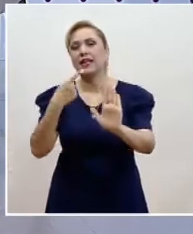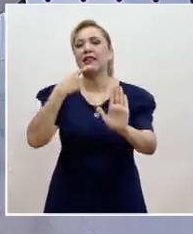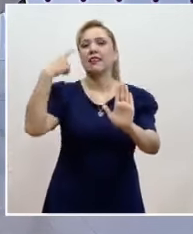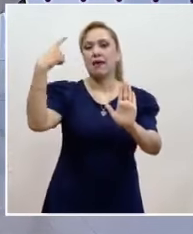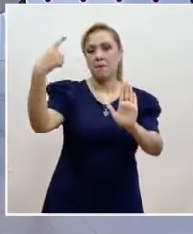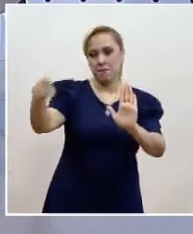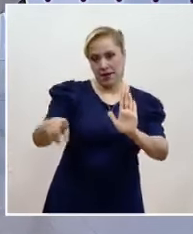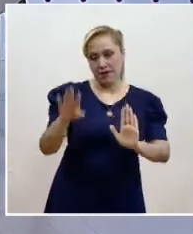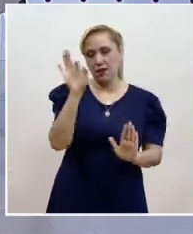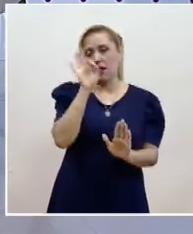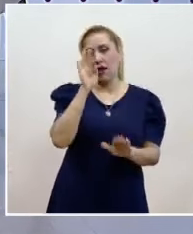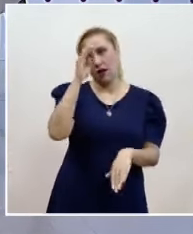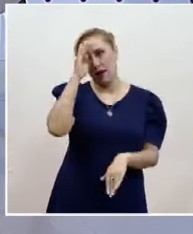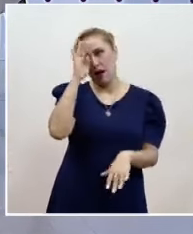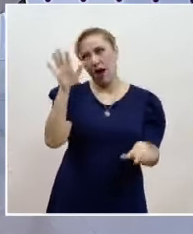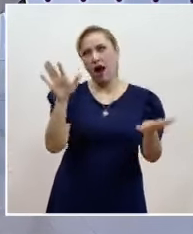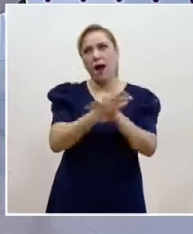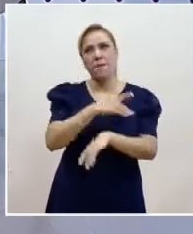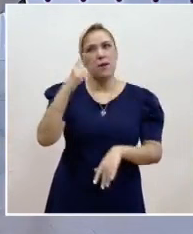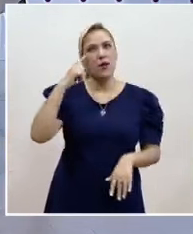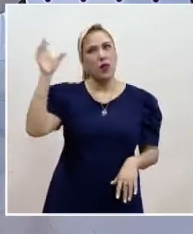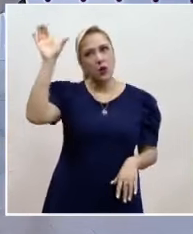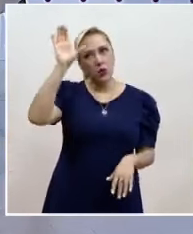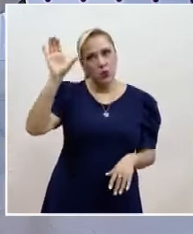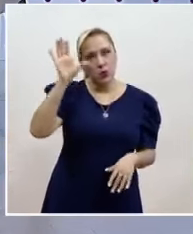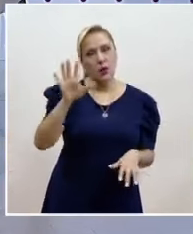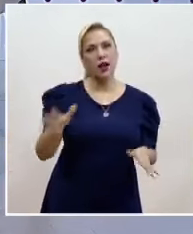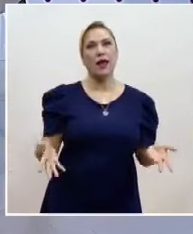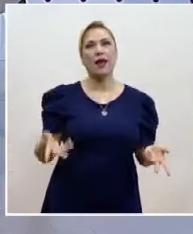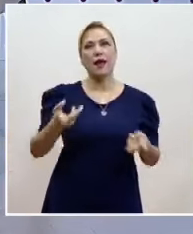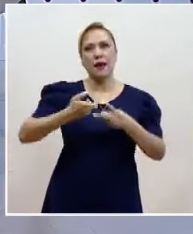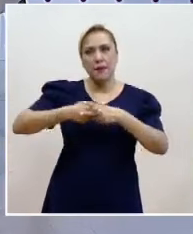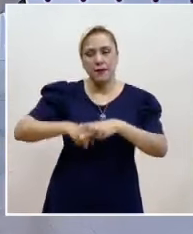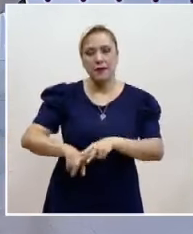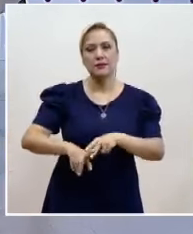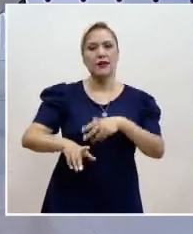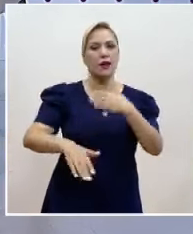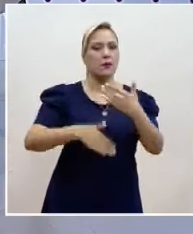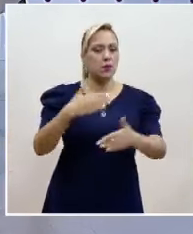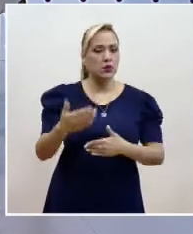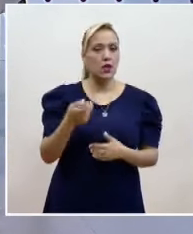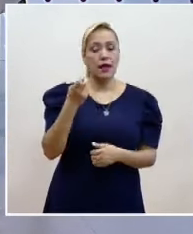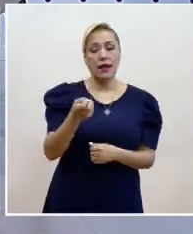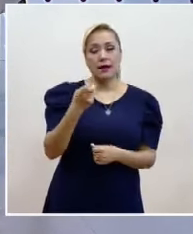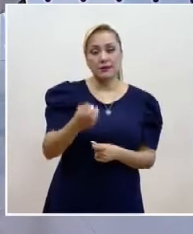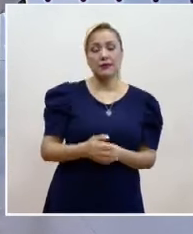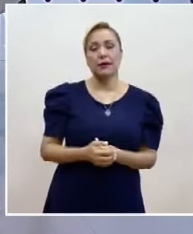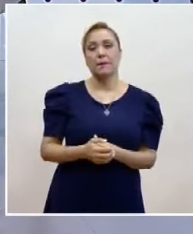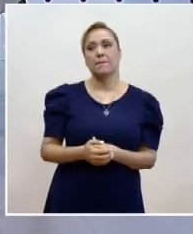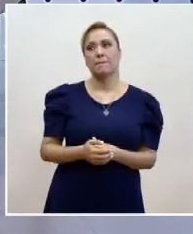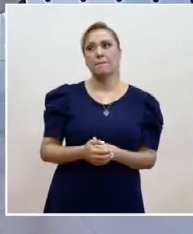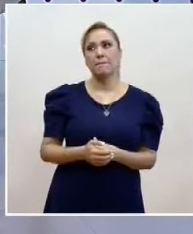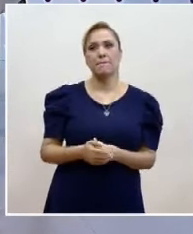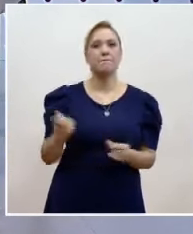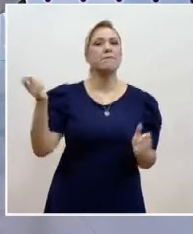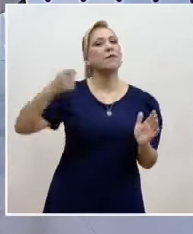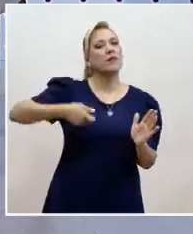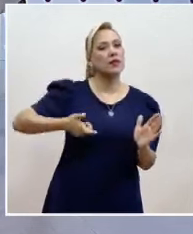sí estamos en un cambio cultural, en una idea de que esto está iniciando estos procesos. Y esta forma se